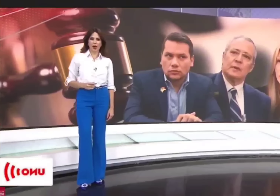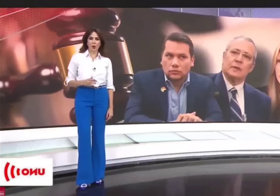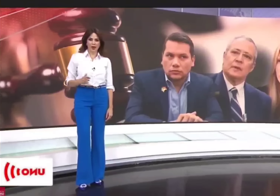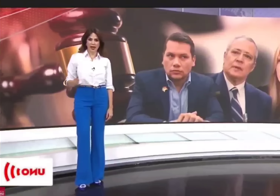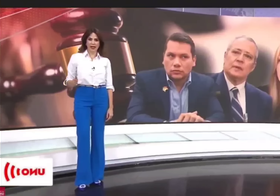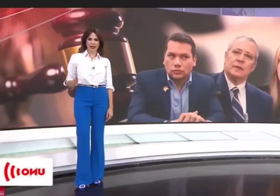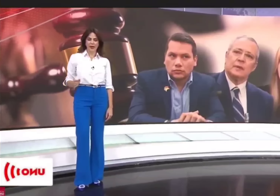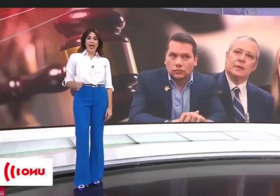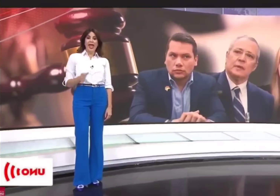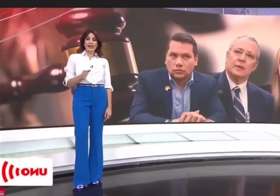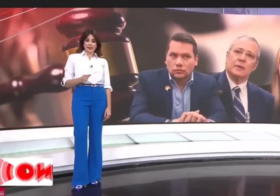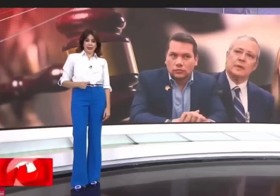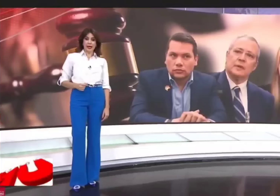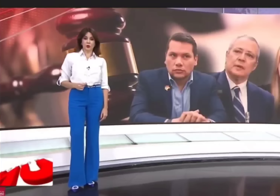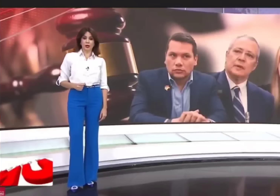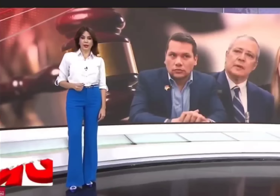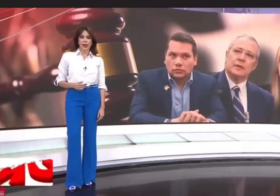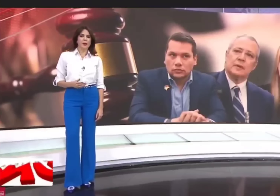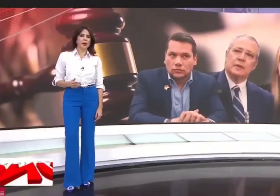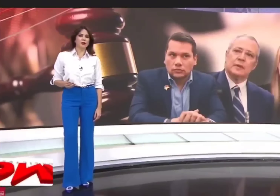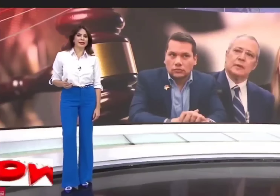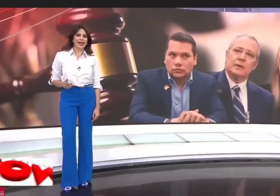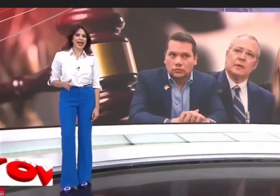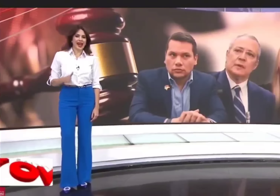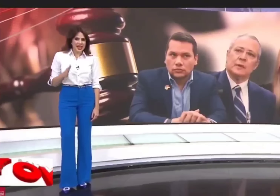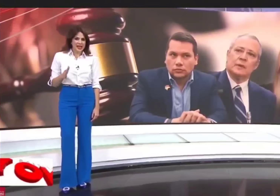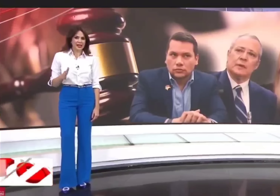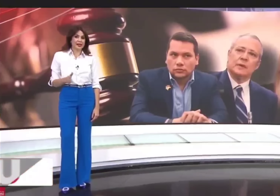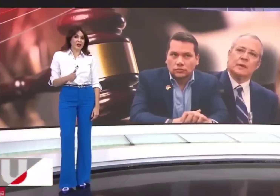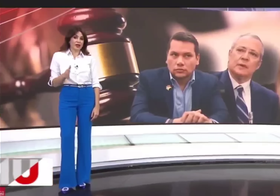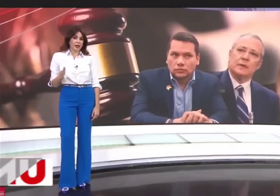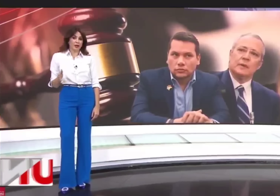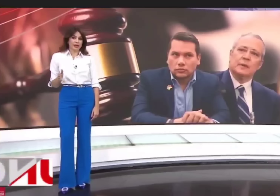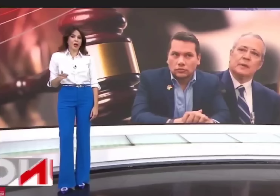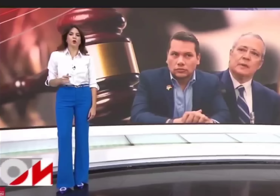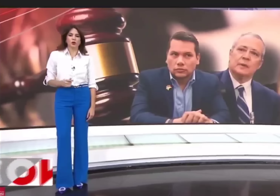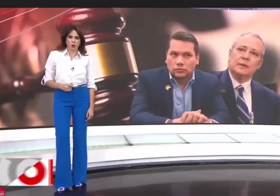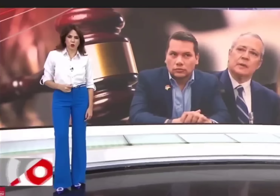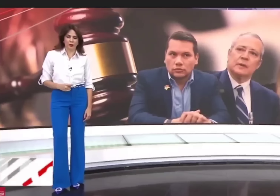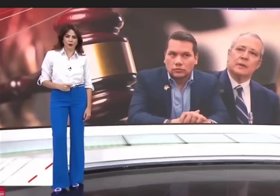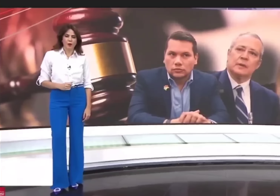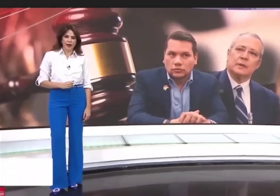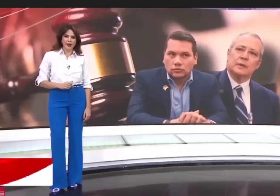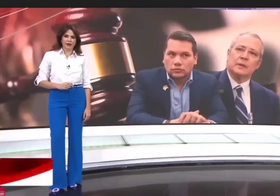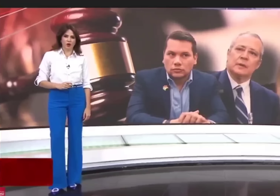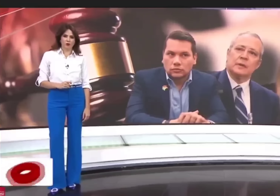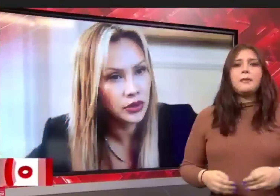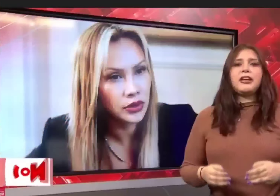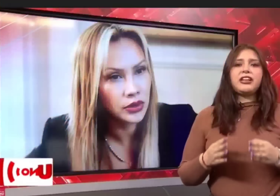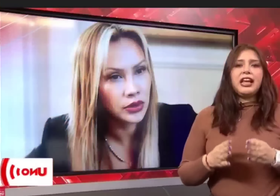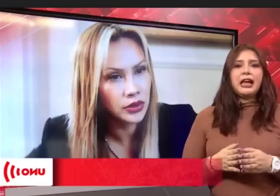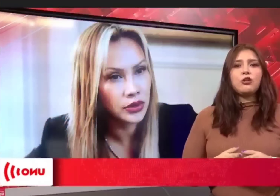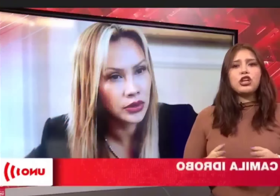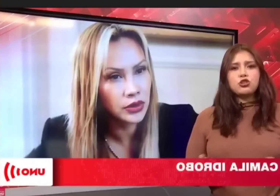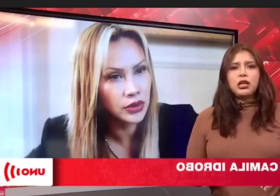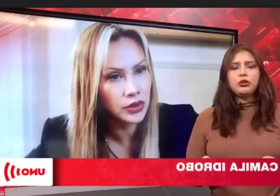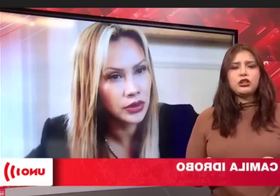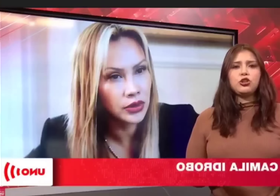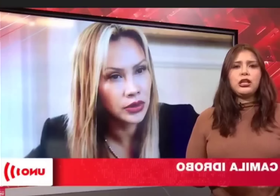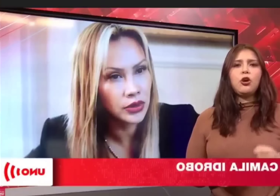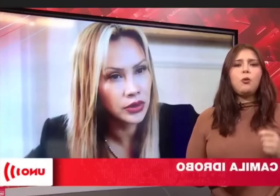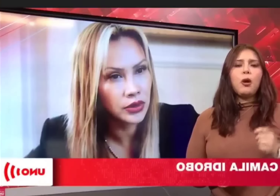desfalco a la UNGRD. Ella se declara inocente, pero la corte dice que era ella quien tenía afinidad política con los involucrados. María Camila Hidrobo. María Fernanda, los hechos